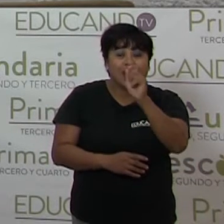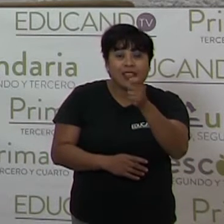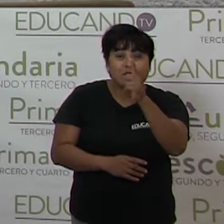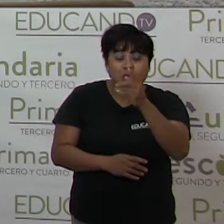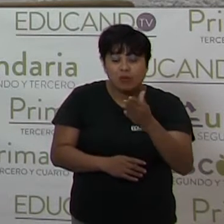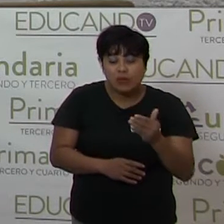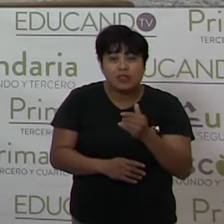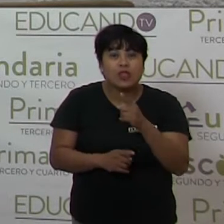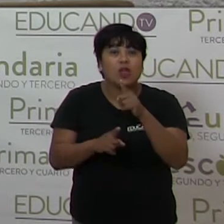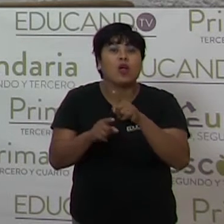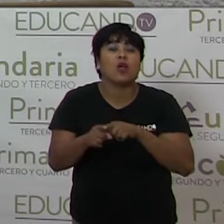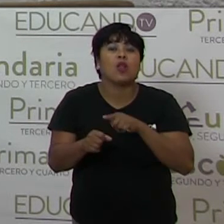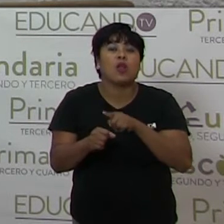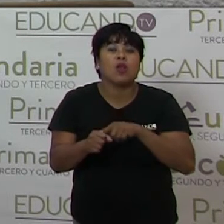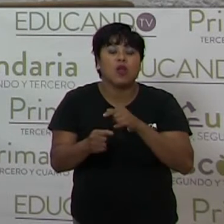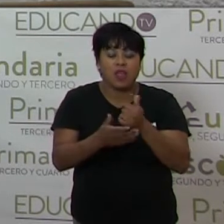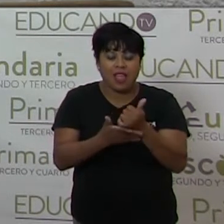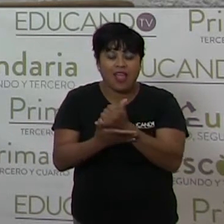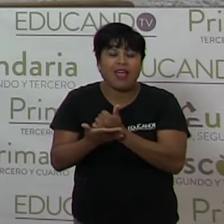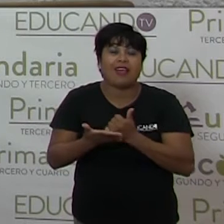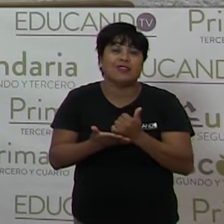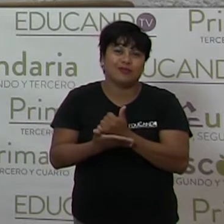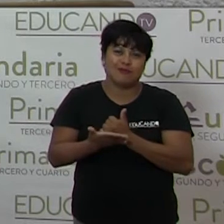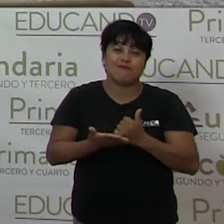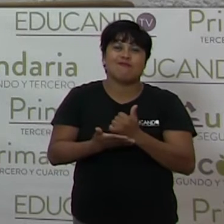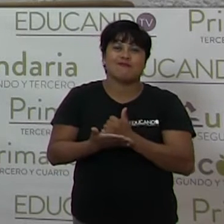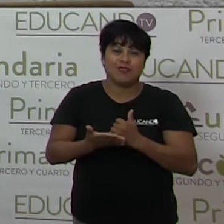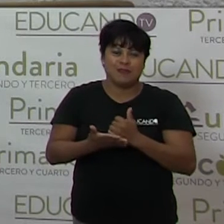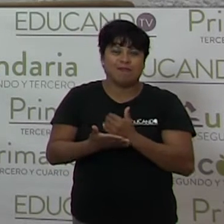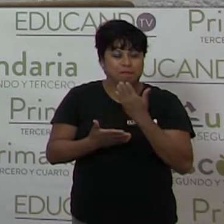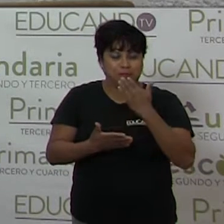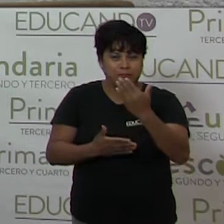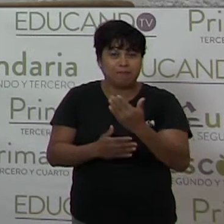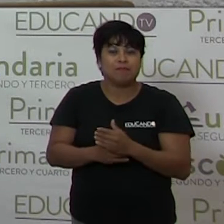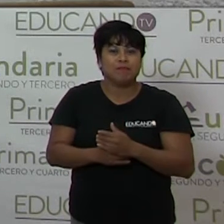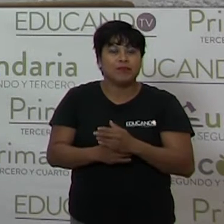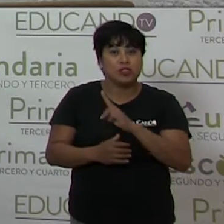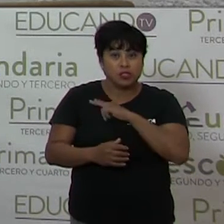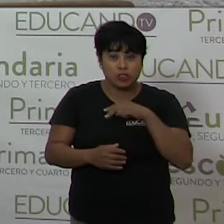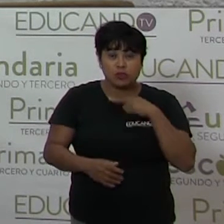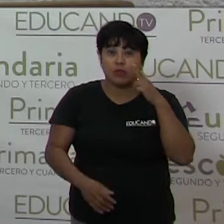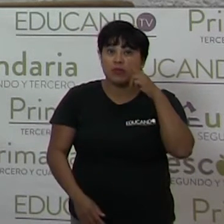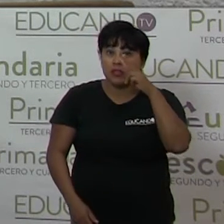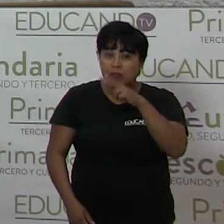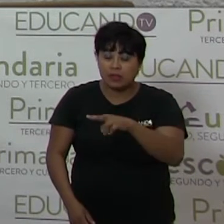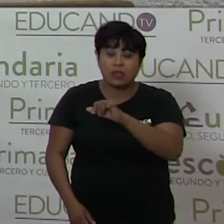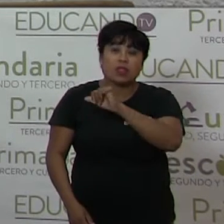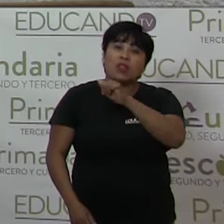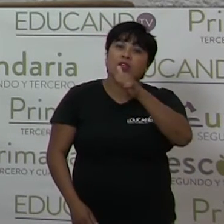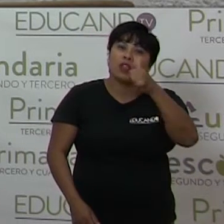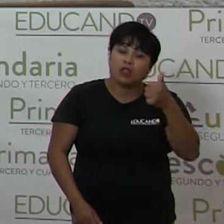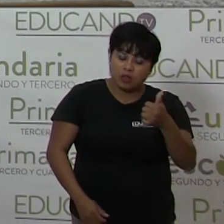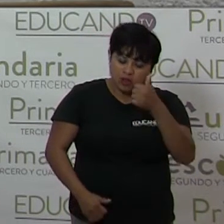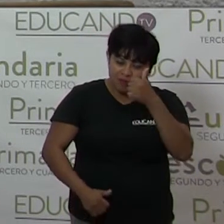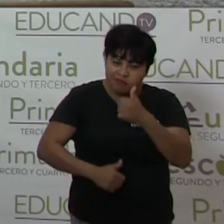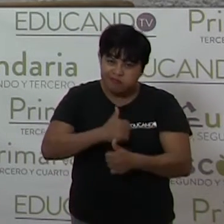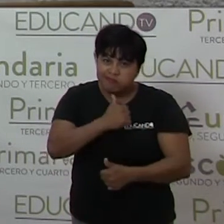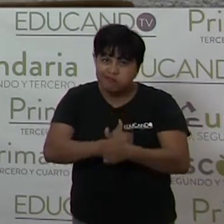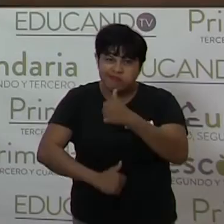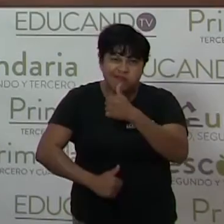una vez y de color azul muy bien vamos a ver nuestro siguiente